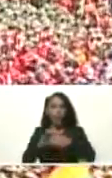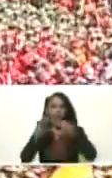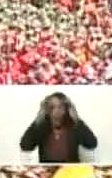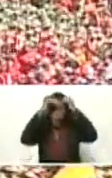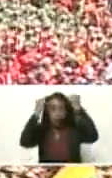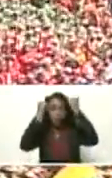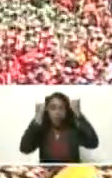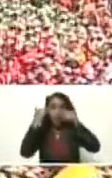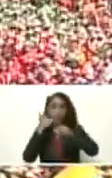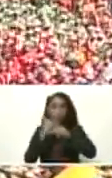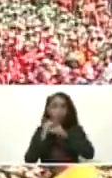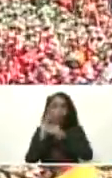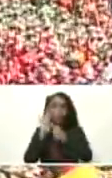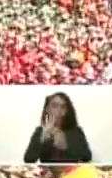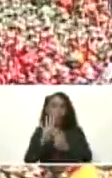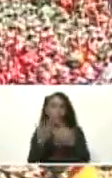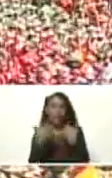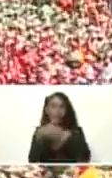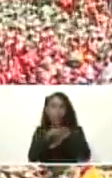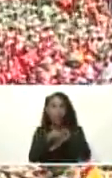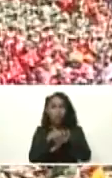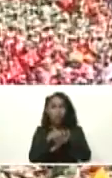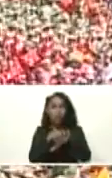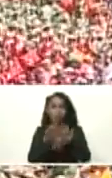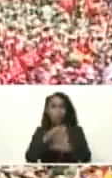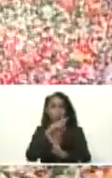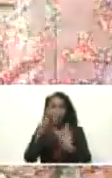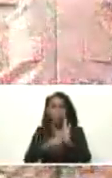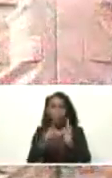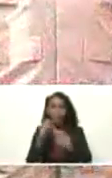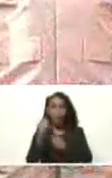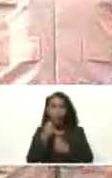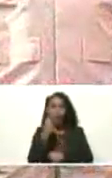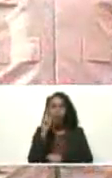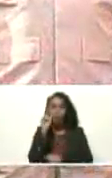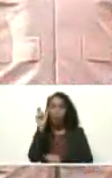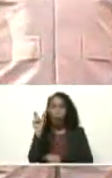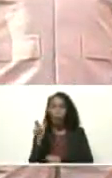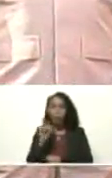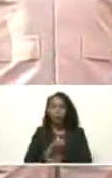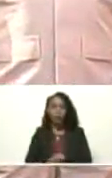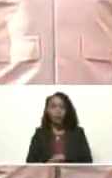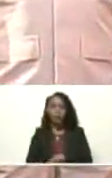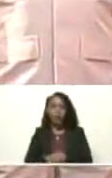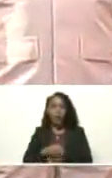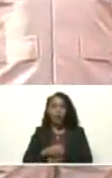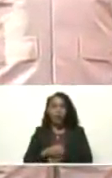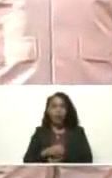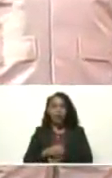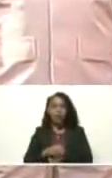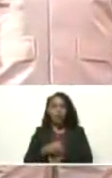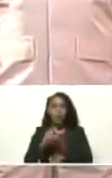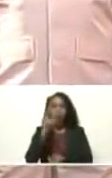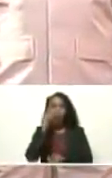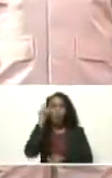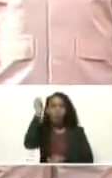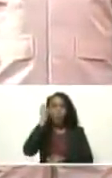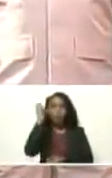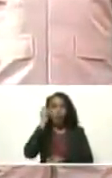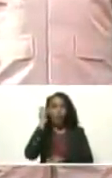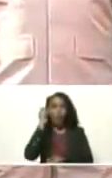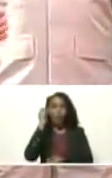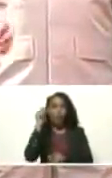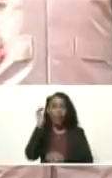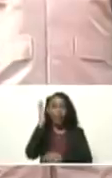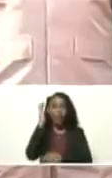expresión de la fusión, como dice Amelías, Francisco Amelías, diputado.